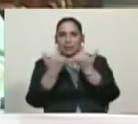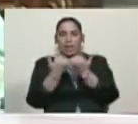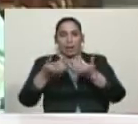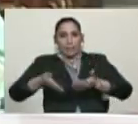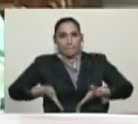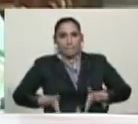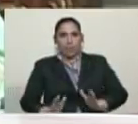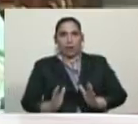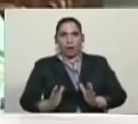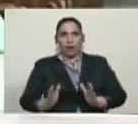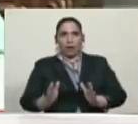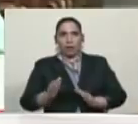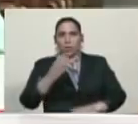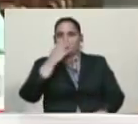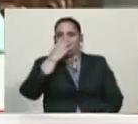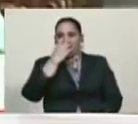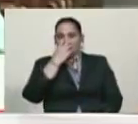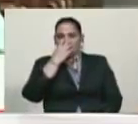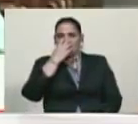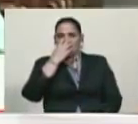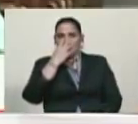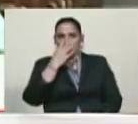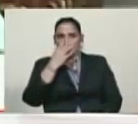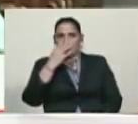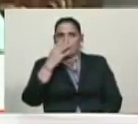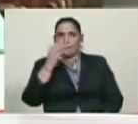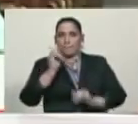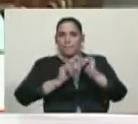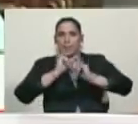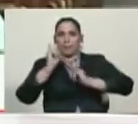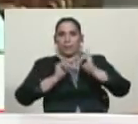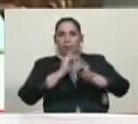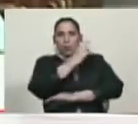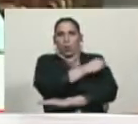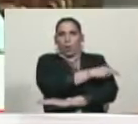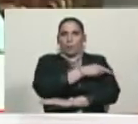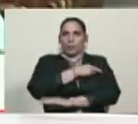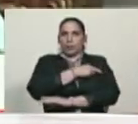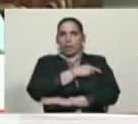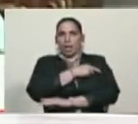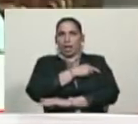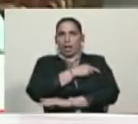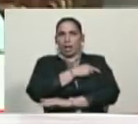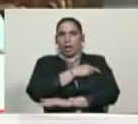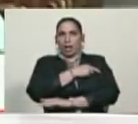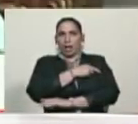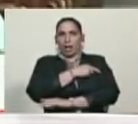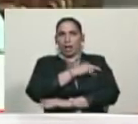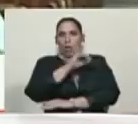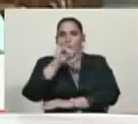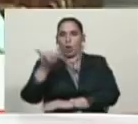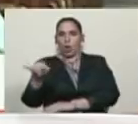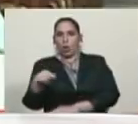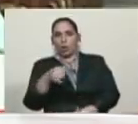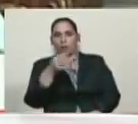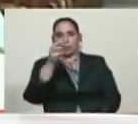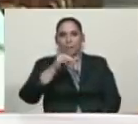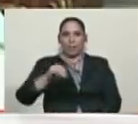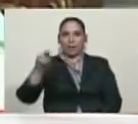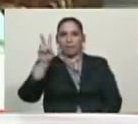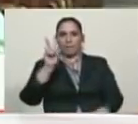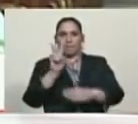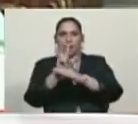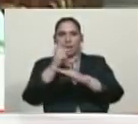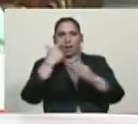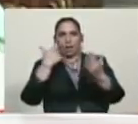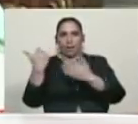y terapia intensiva neonatal del hospital josé maría vargas ya está la doctora magaly gutiérrez